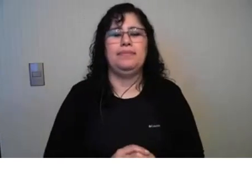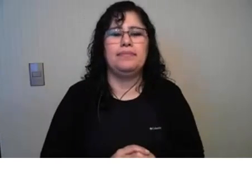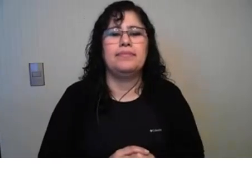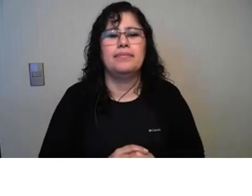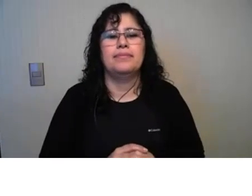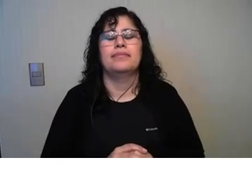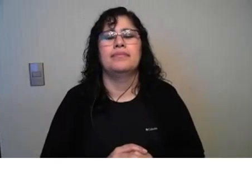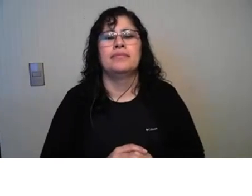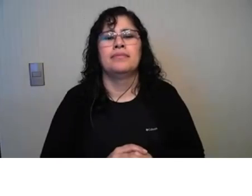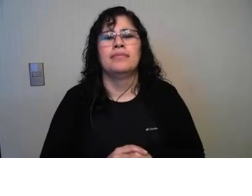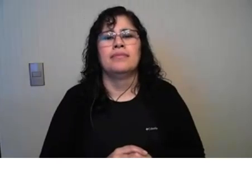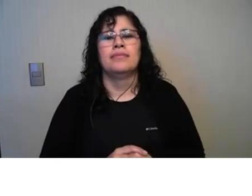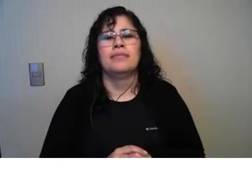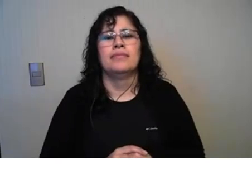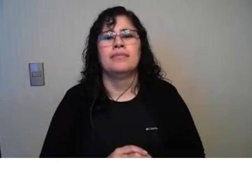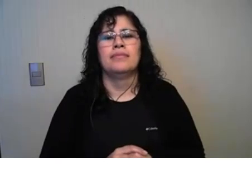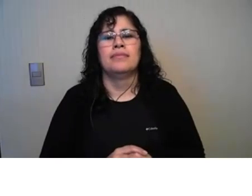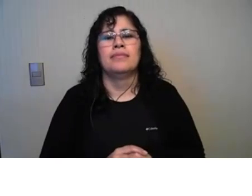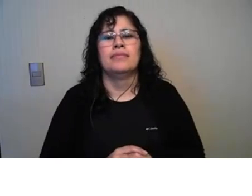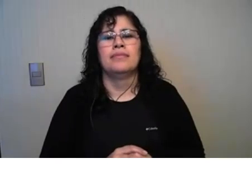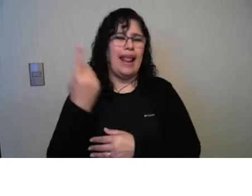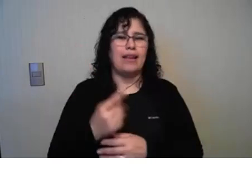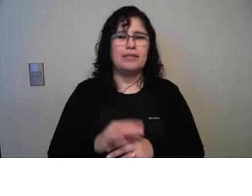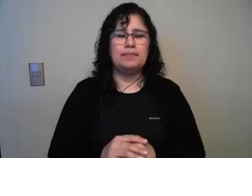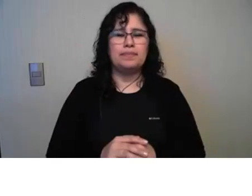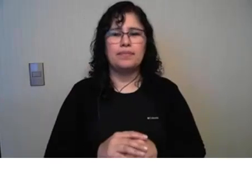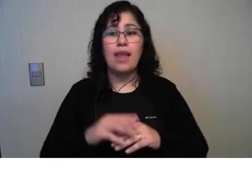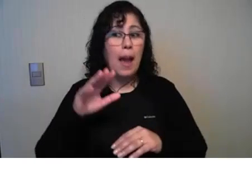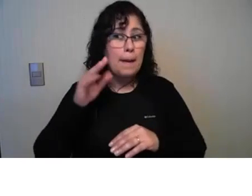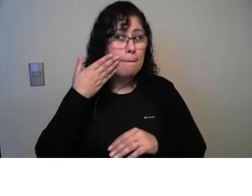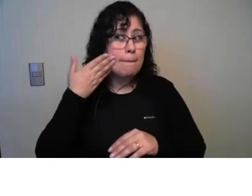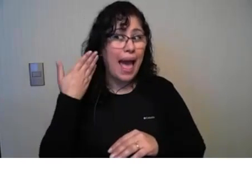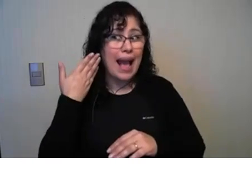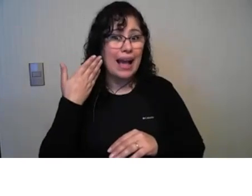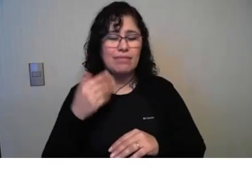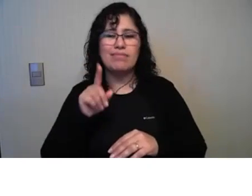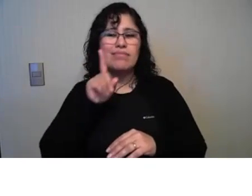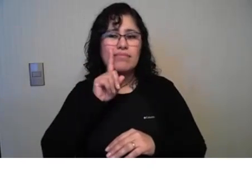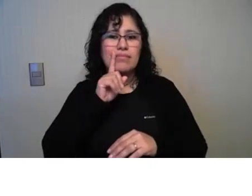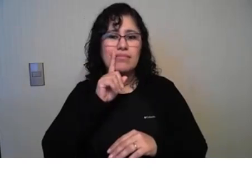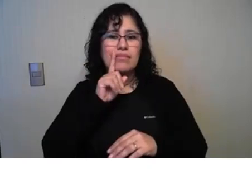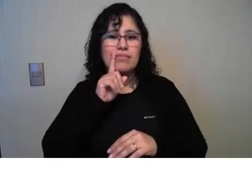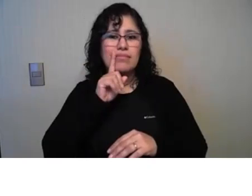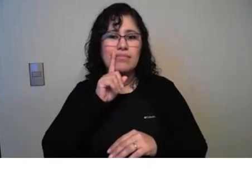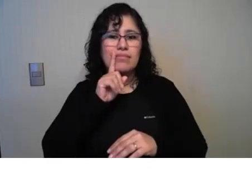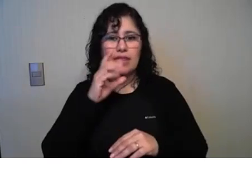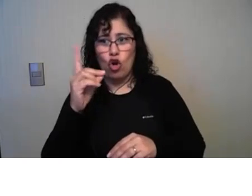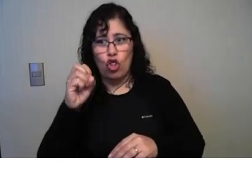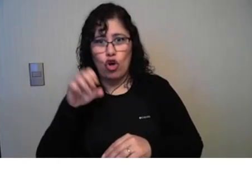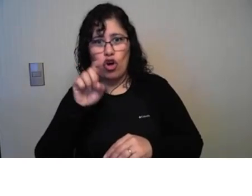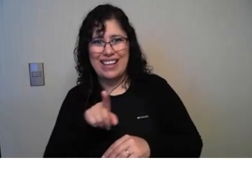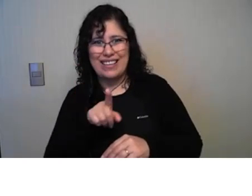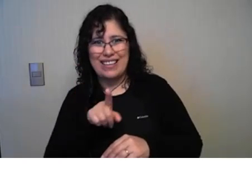Un recuerdo general, recuerden que la sustancia blanca está dividida en cordones. Aquí tenemos un cordón